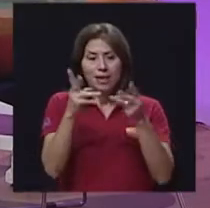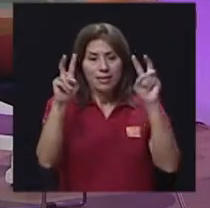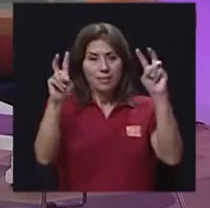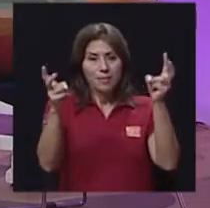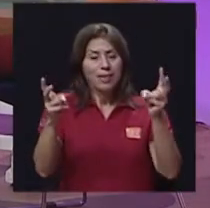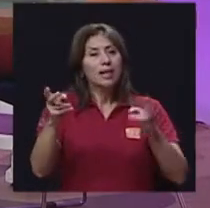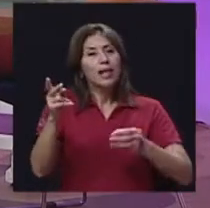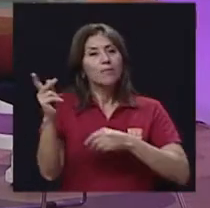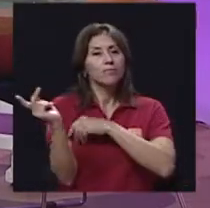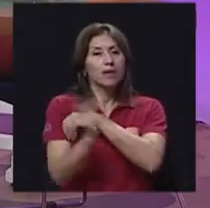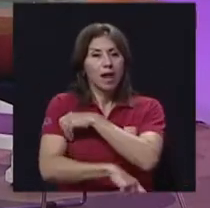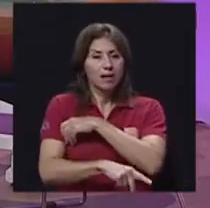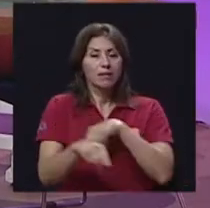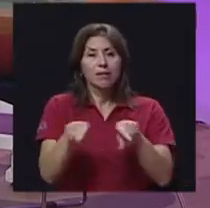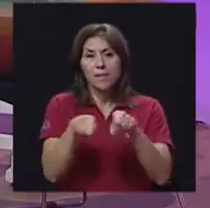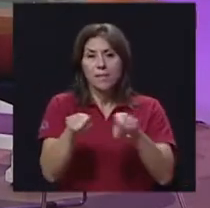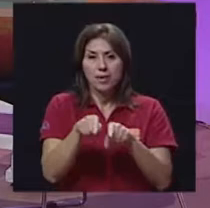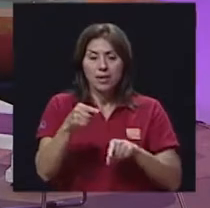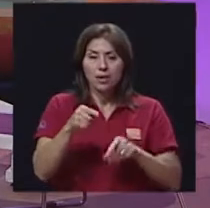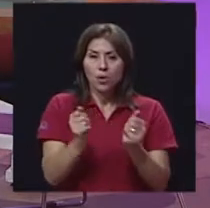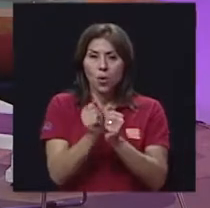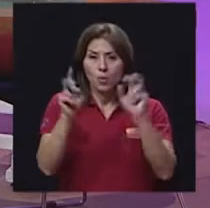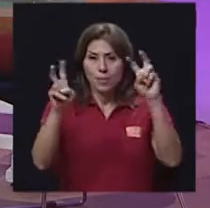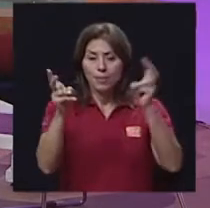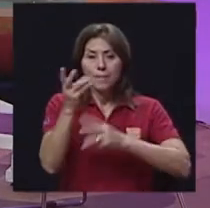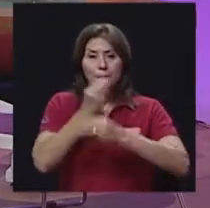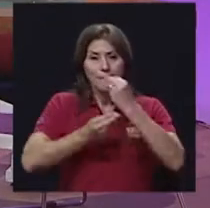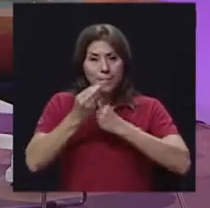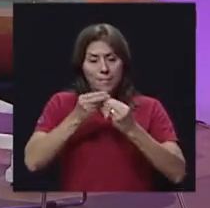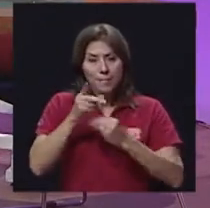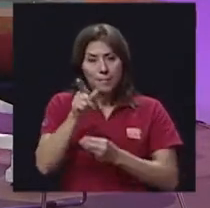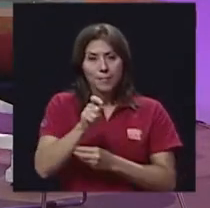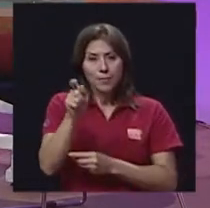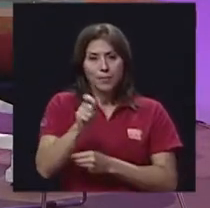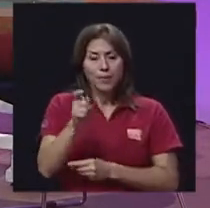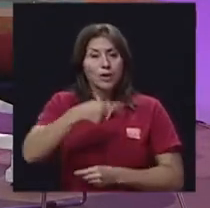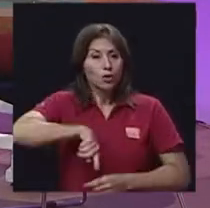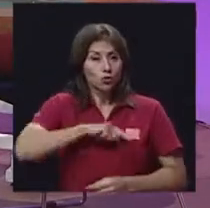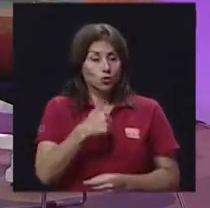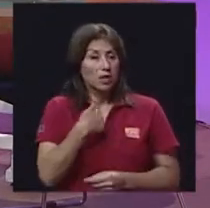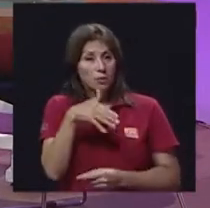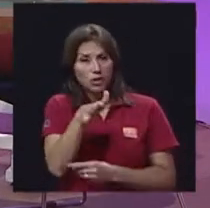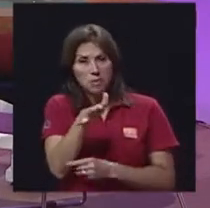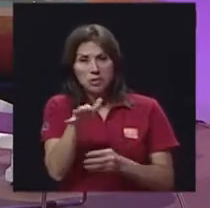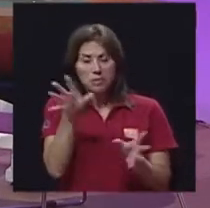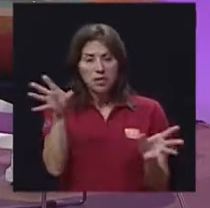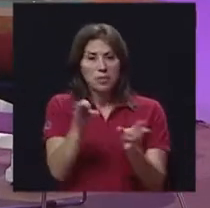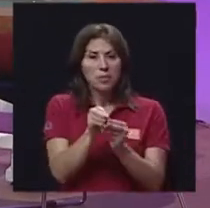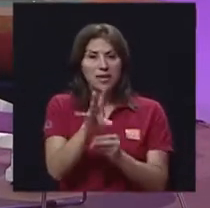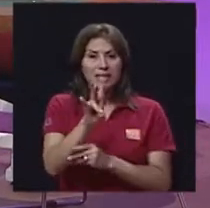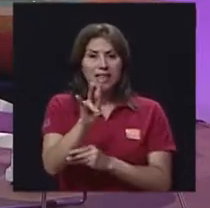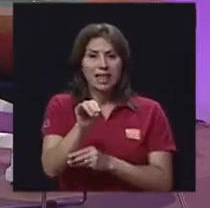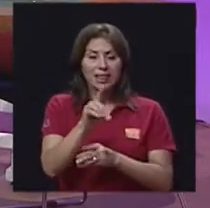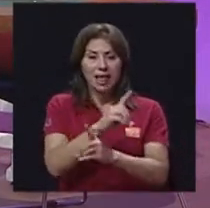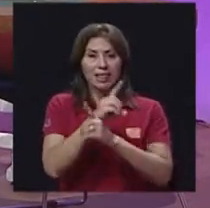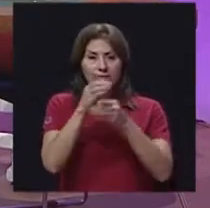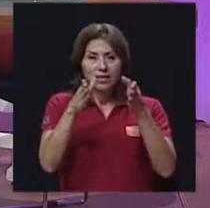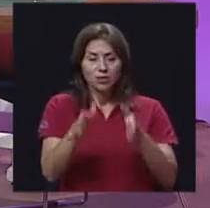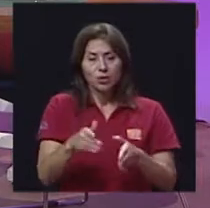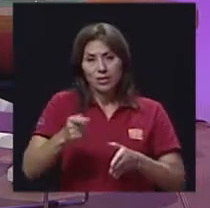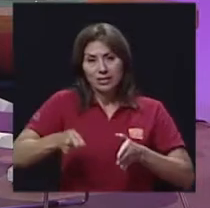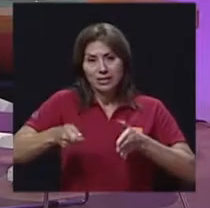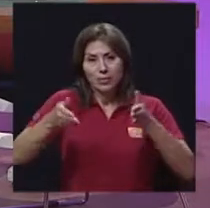pensiones alimentarias. Nosotros tenemos una unidad compuesta por cerca de 70 defensores y defensoras y brindamos asistencia legal. ¿A